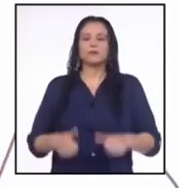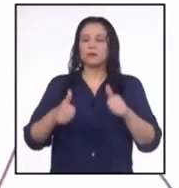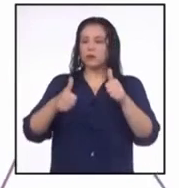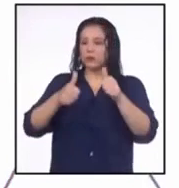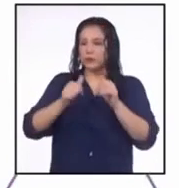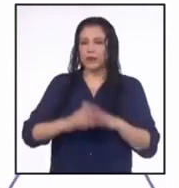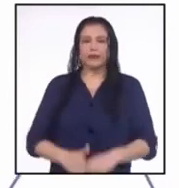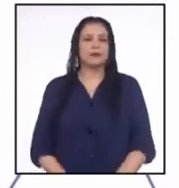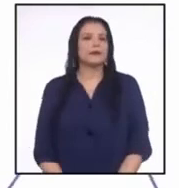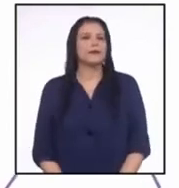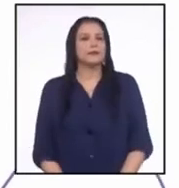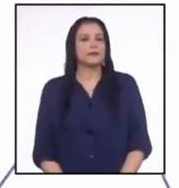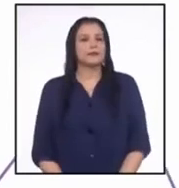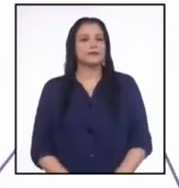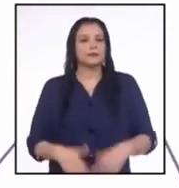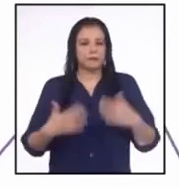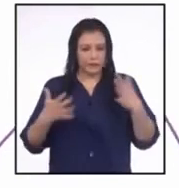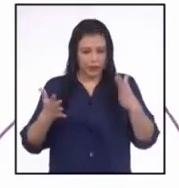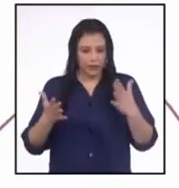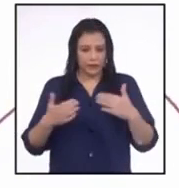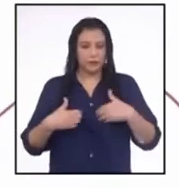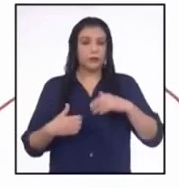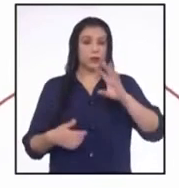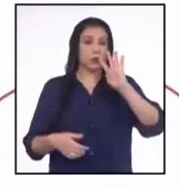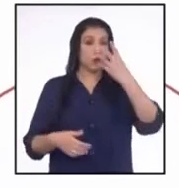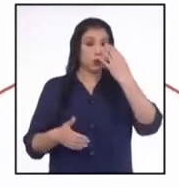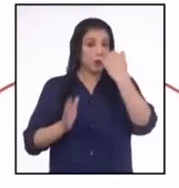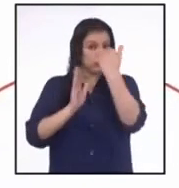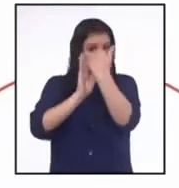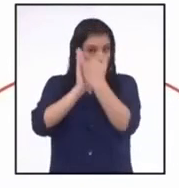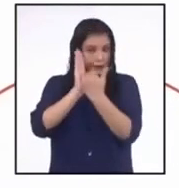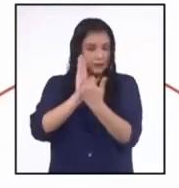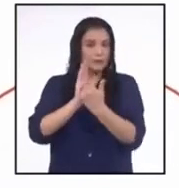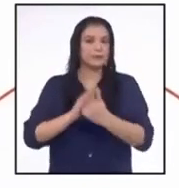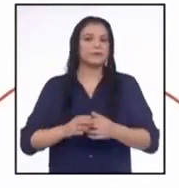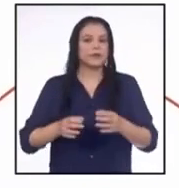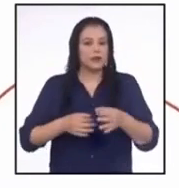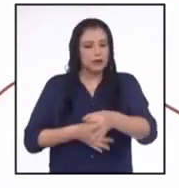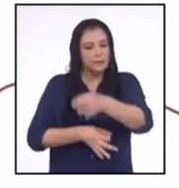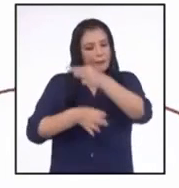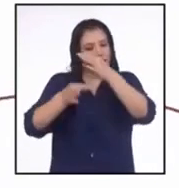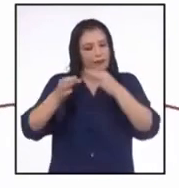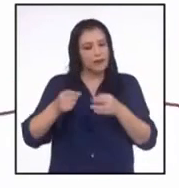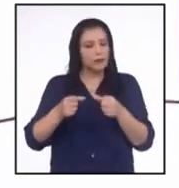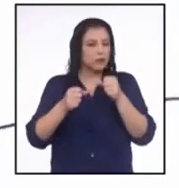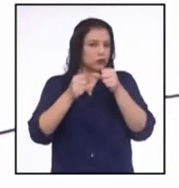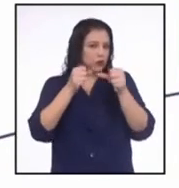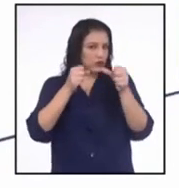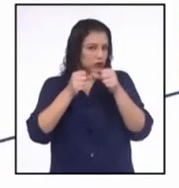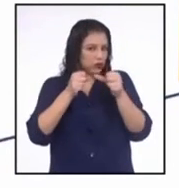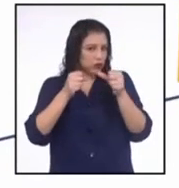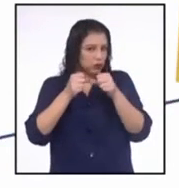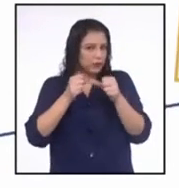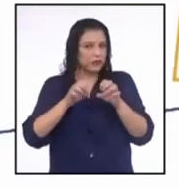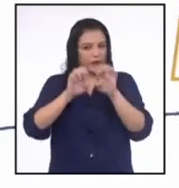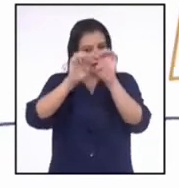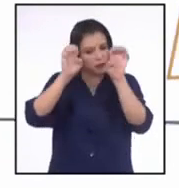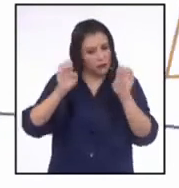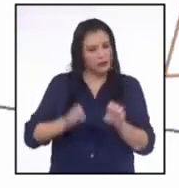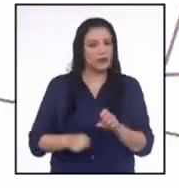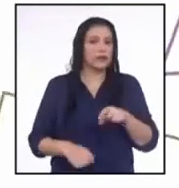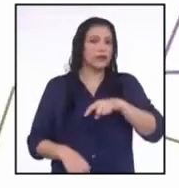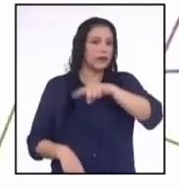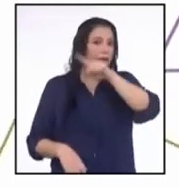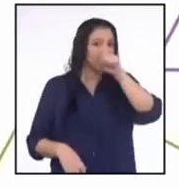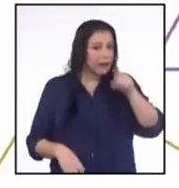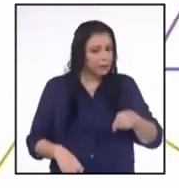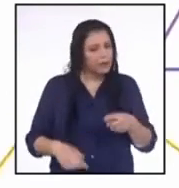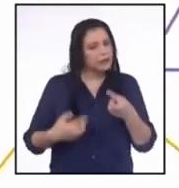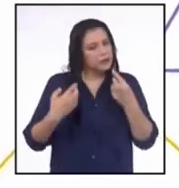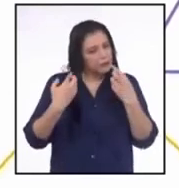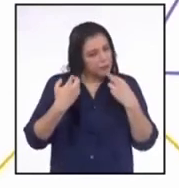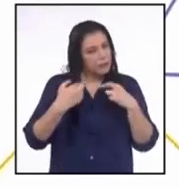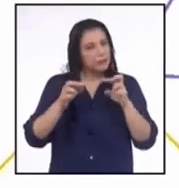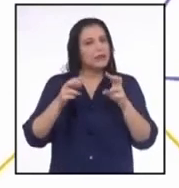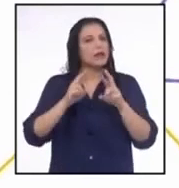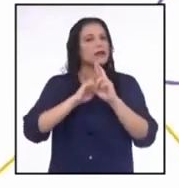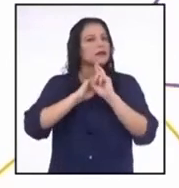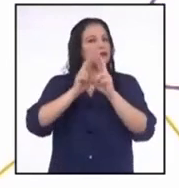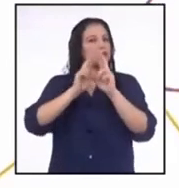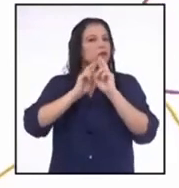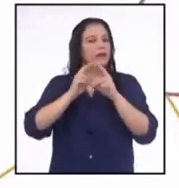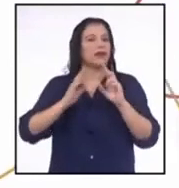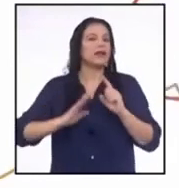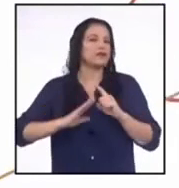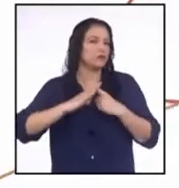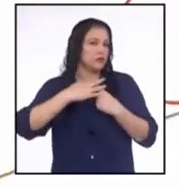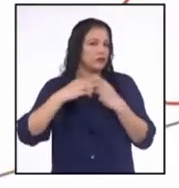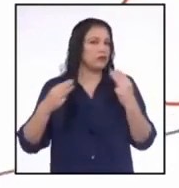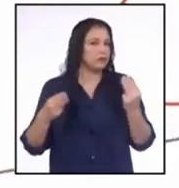Muy bien, llegamos al paso 4. Reemplazamos los datos en la ecuación de la parábola que permitiría dar respuesta a